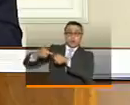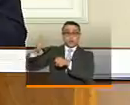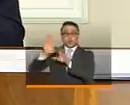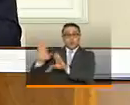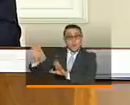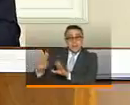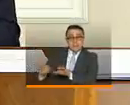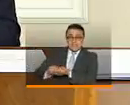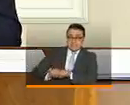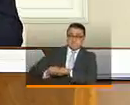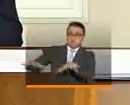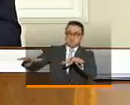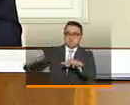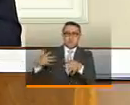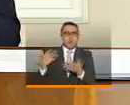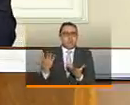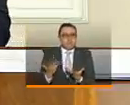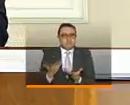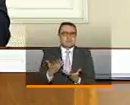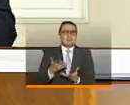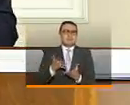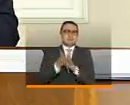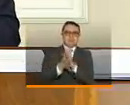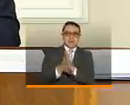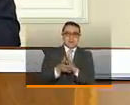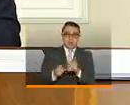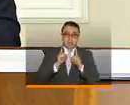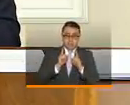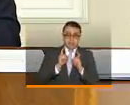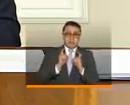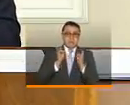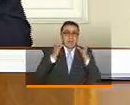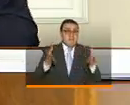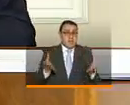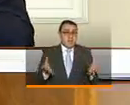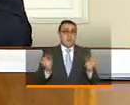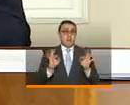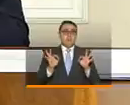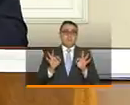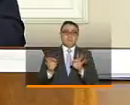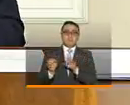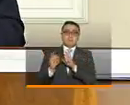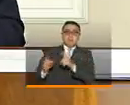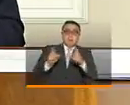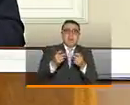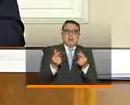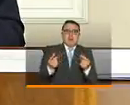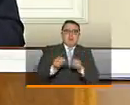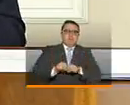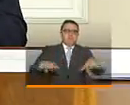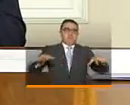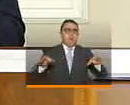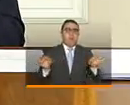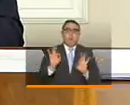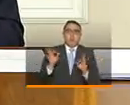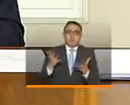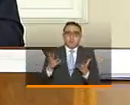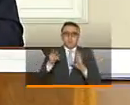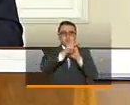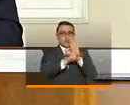cepa, cuéntenos si es más letal, cuéntenos si es más infecciosa, y también las medidas de control que se han tomado, de